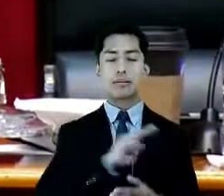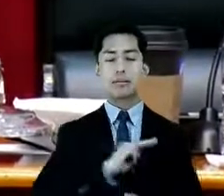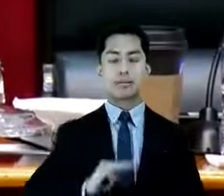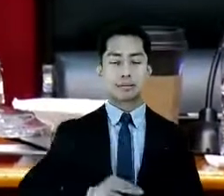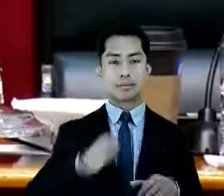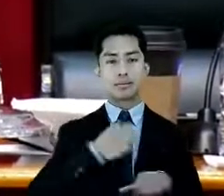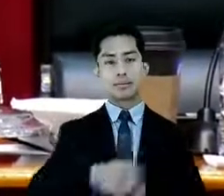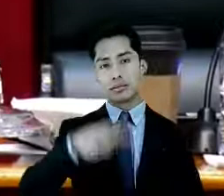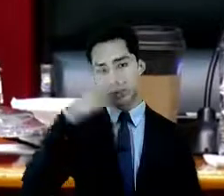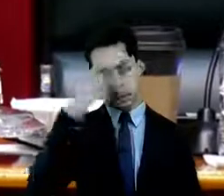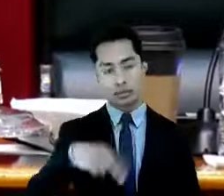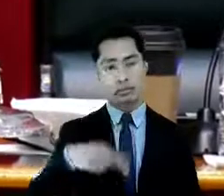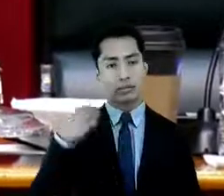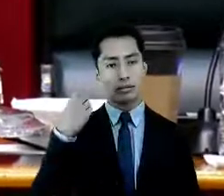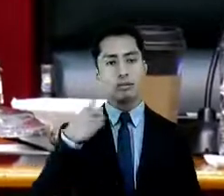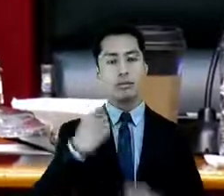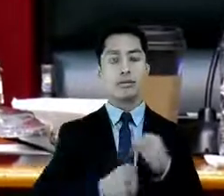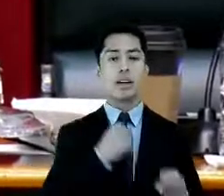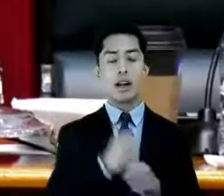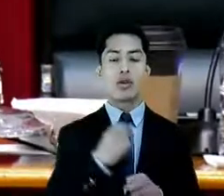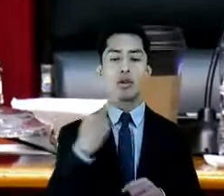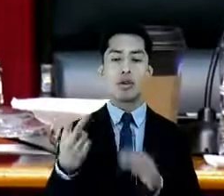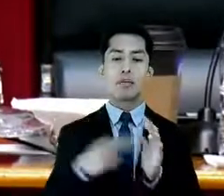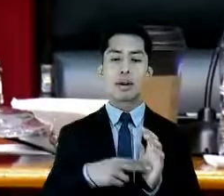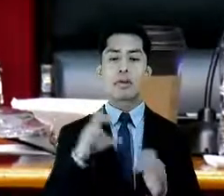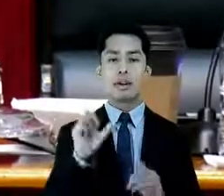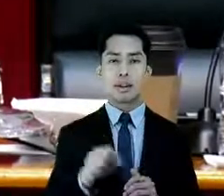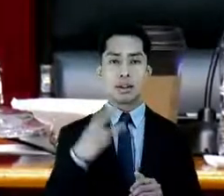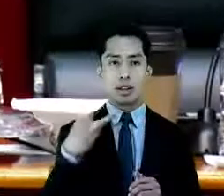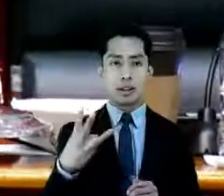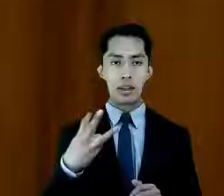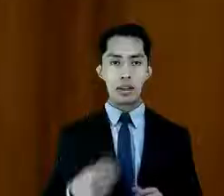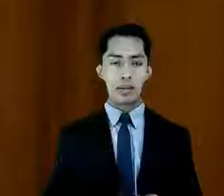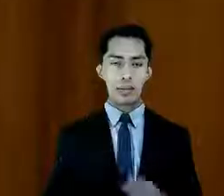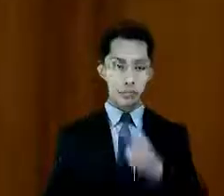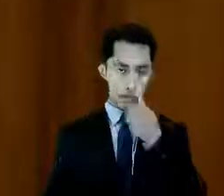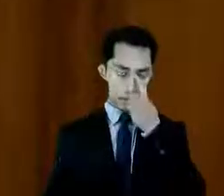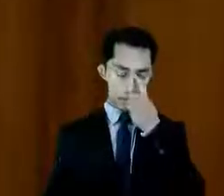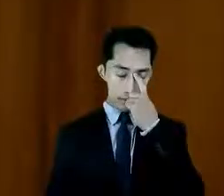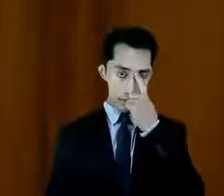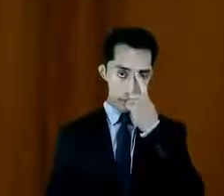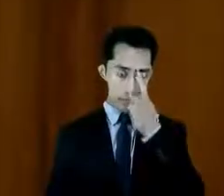Estado de México para el ejercicio fiscal del año 2023.